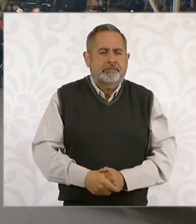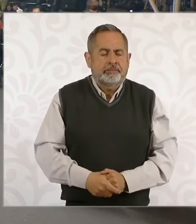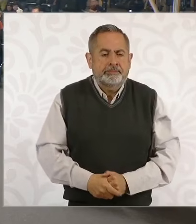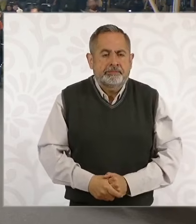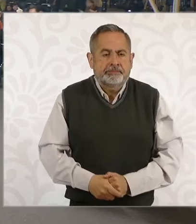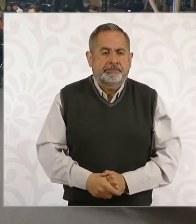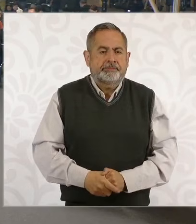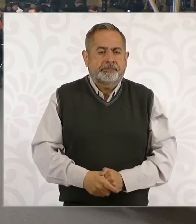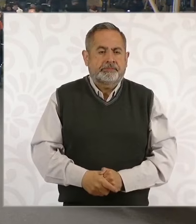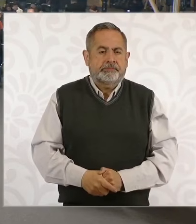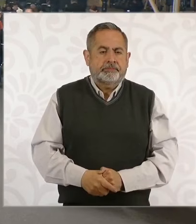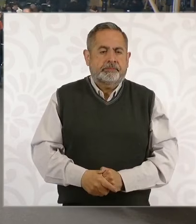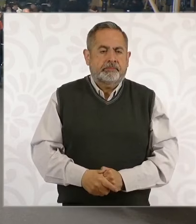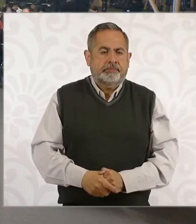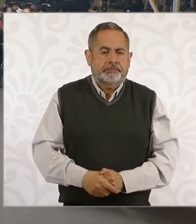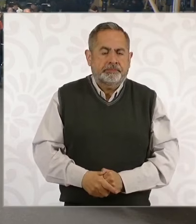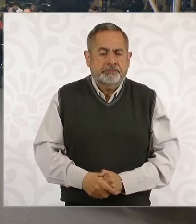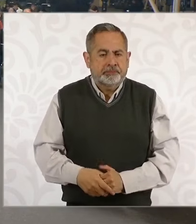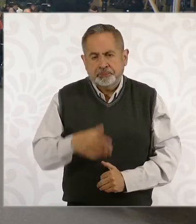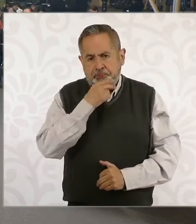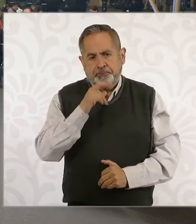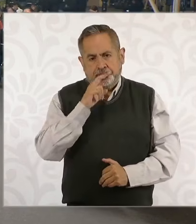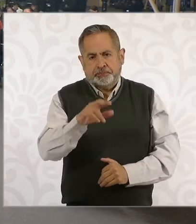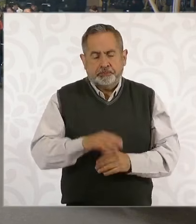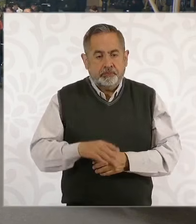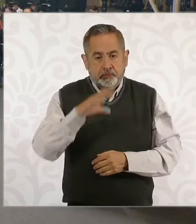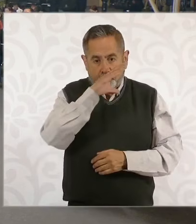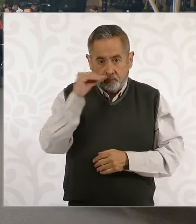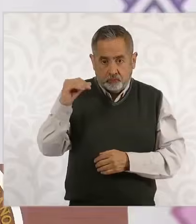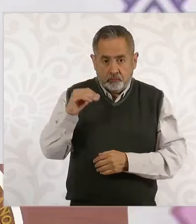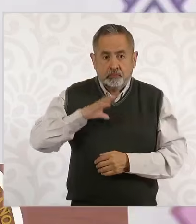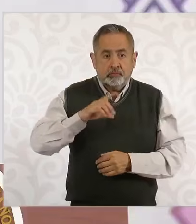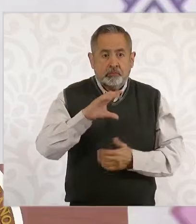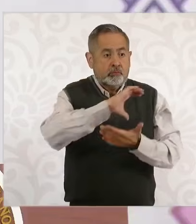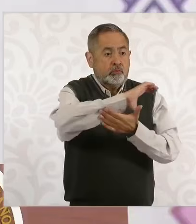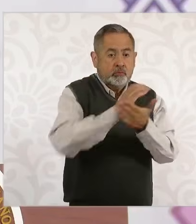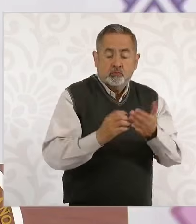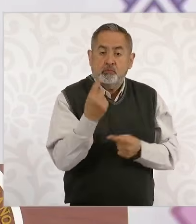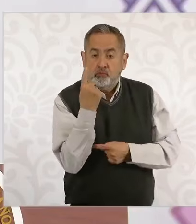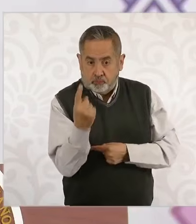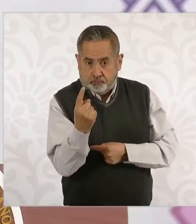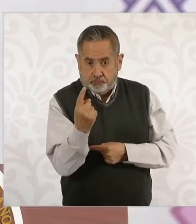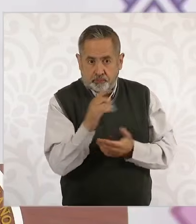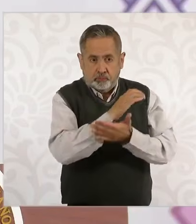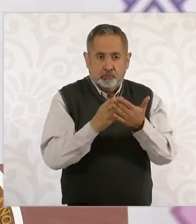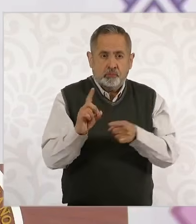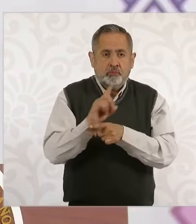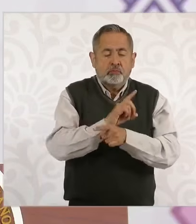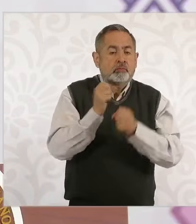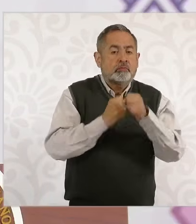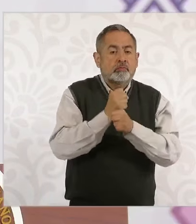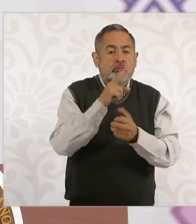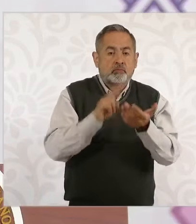representa? Con relación a Cuba, solamente tenemos un solo contrato. Es un contrato que tenemos de 2023,